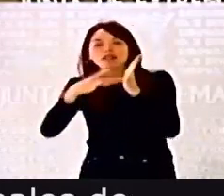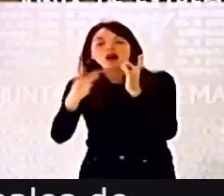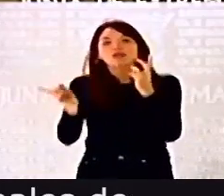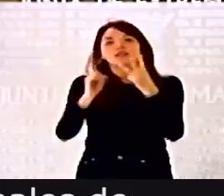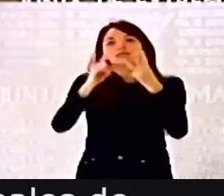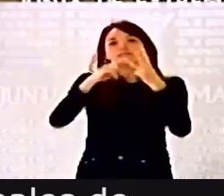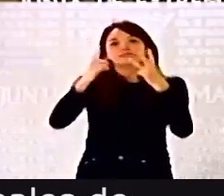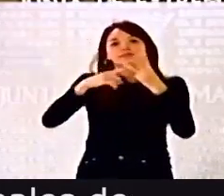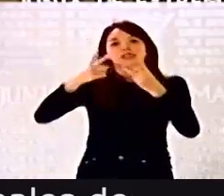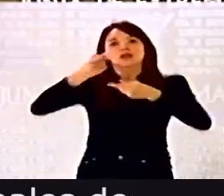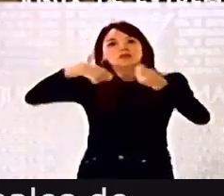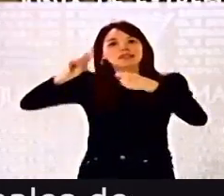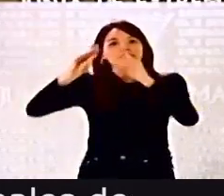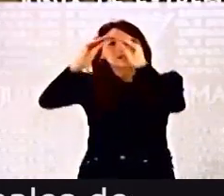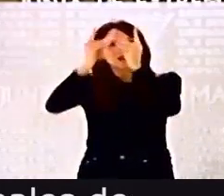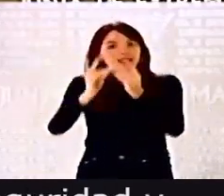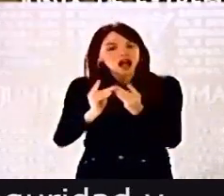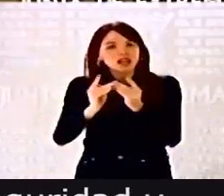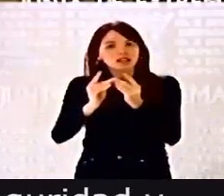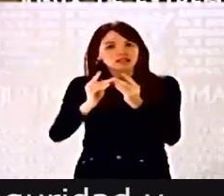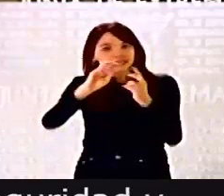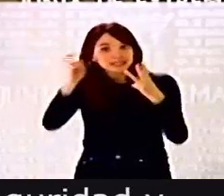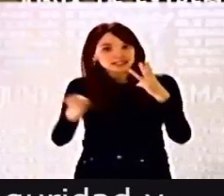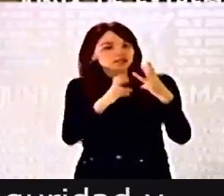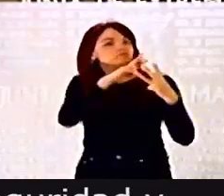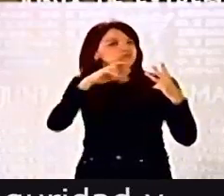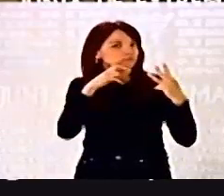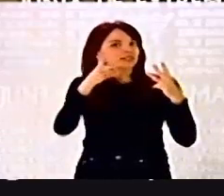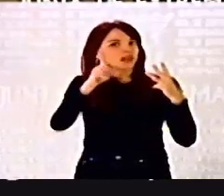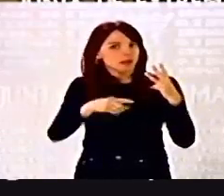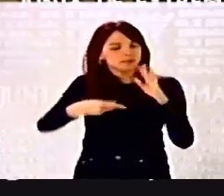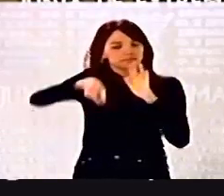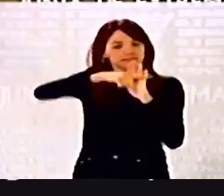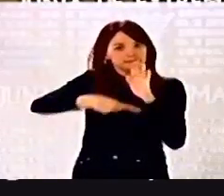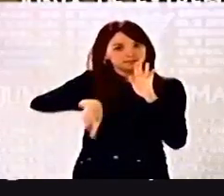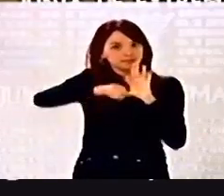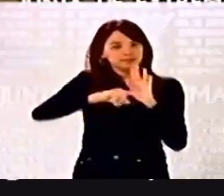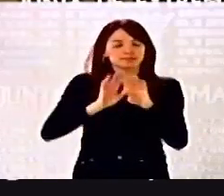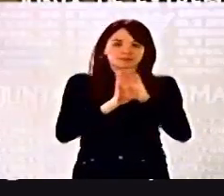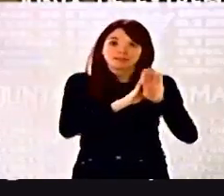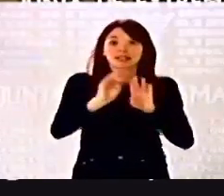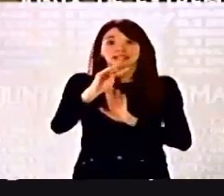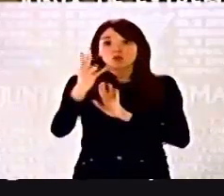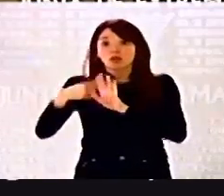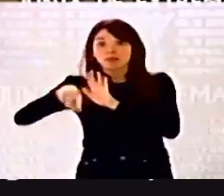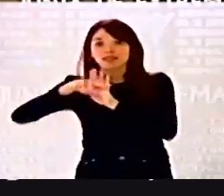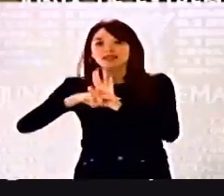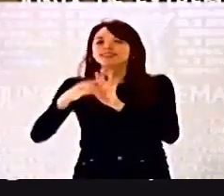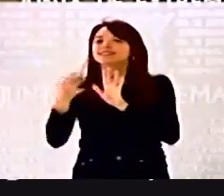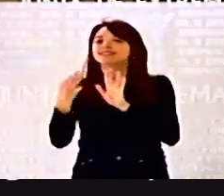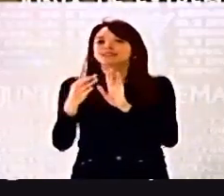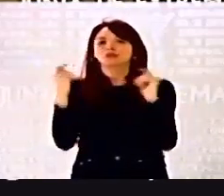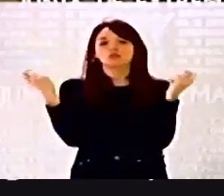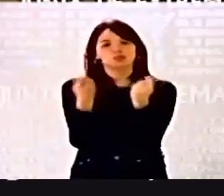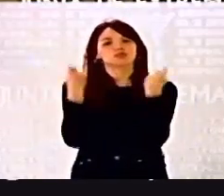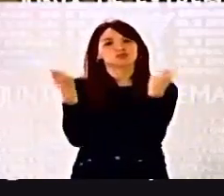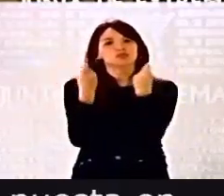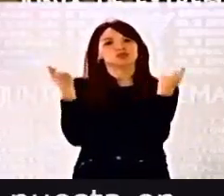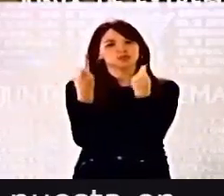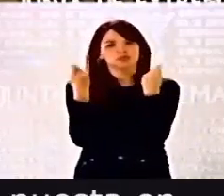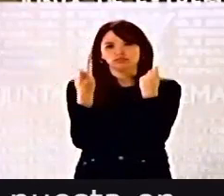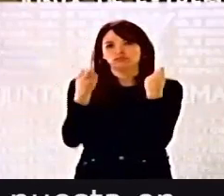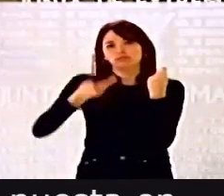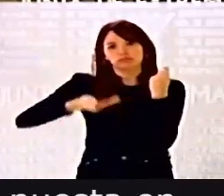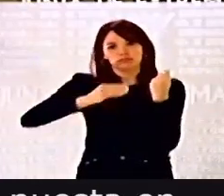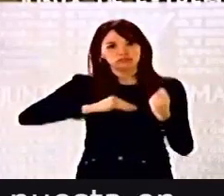y comercialización digital. La segunda medida para reactivar la demanda será la puesta en marcha de una gran campaña de promoción turística con